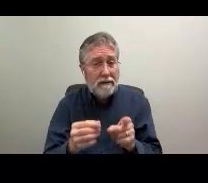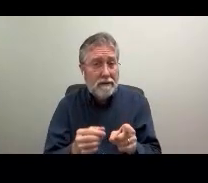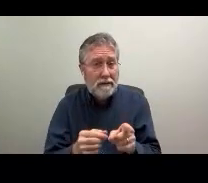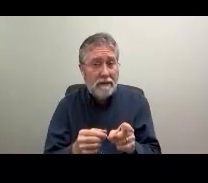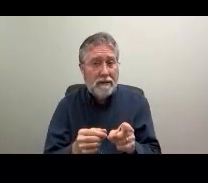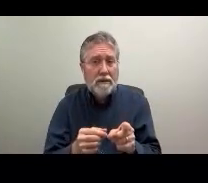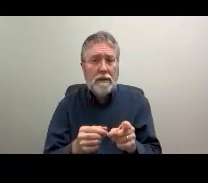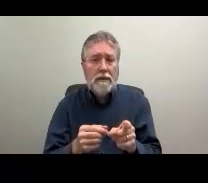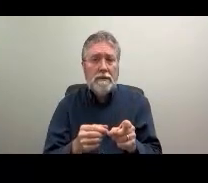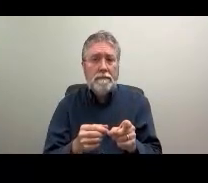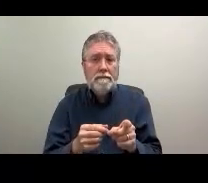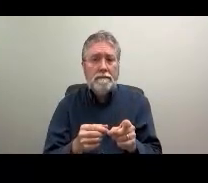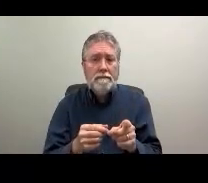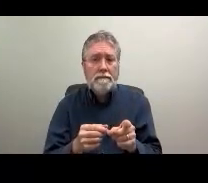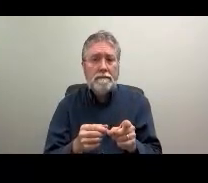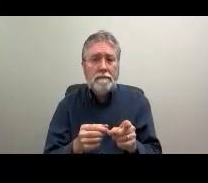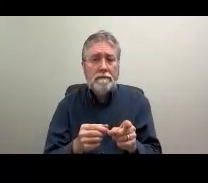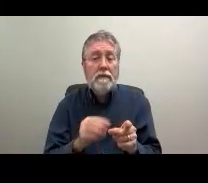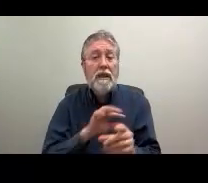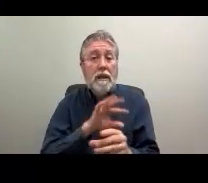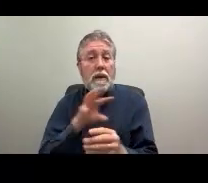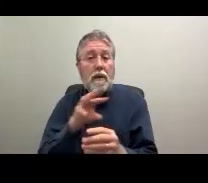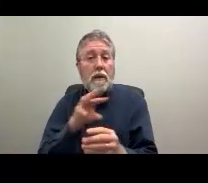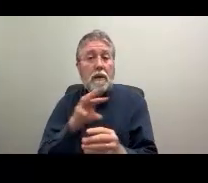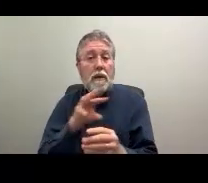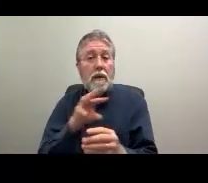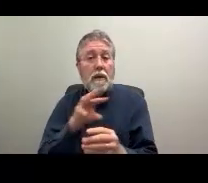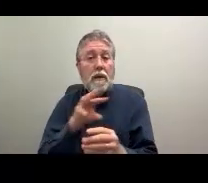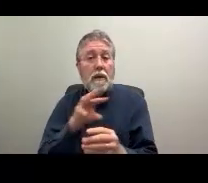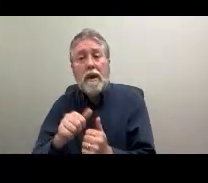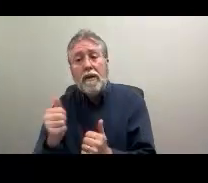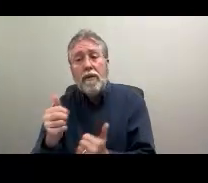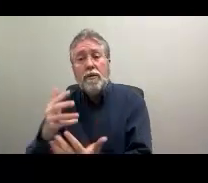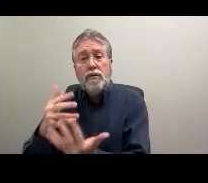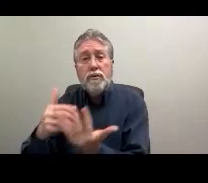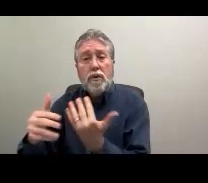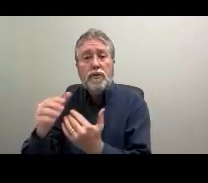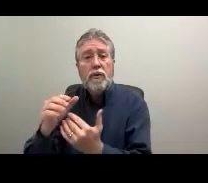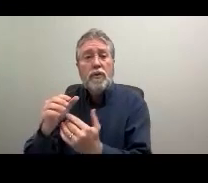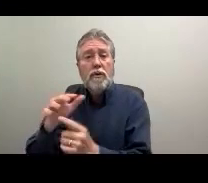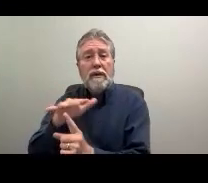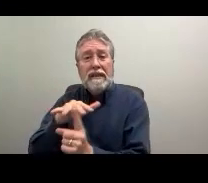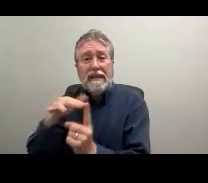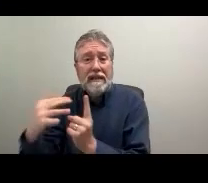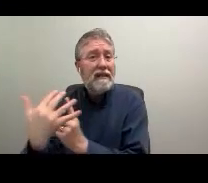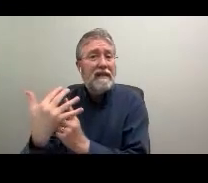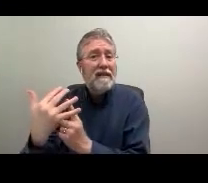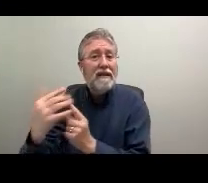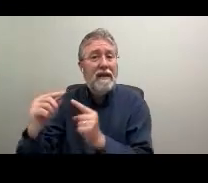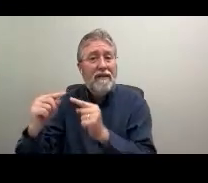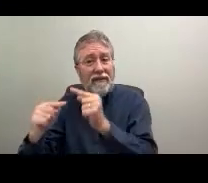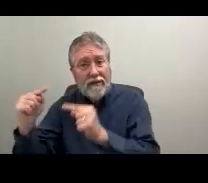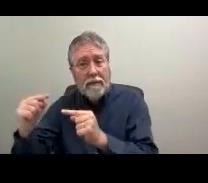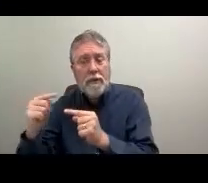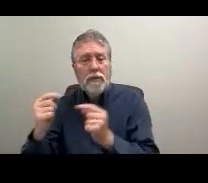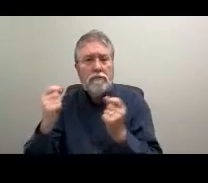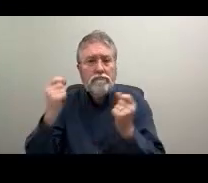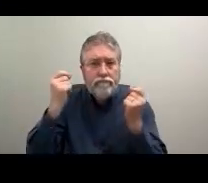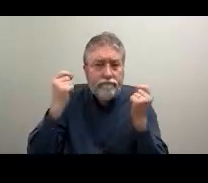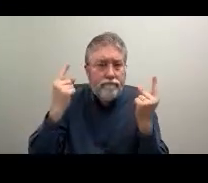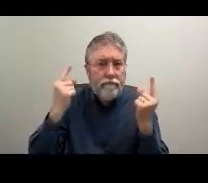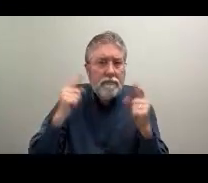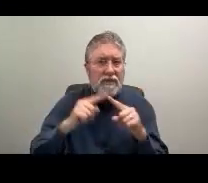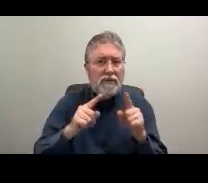Sabemos que hay variables socioecológicos para comprender los resultados relacionados con la vulnerabilidad. Estoy pensando en lo